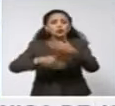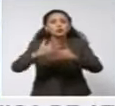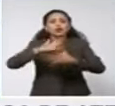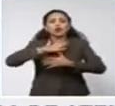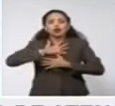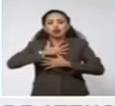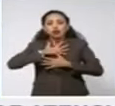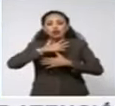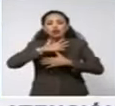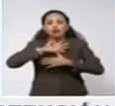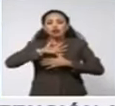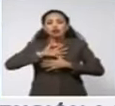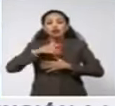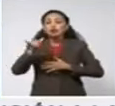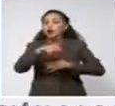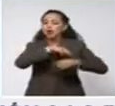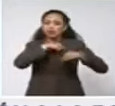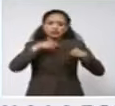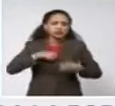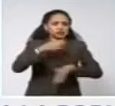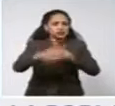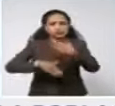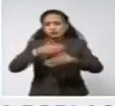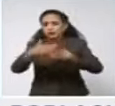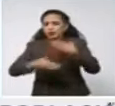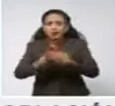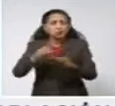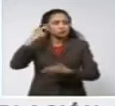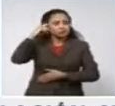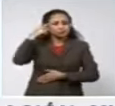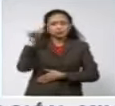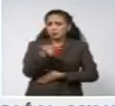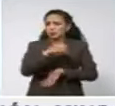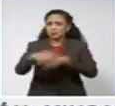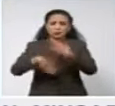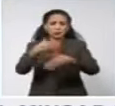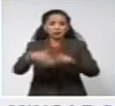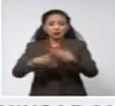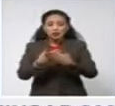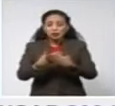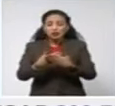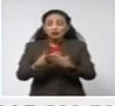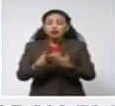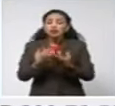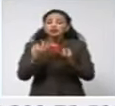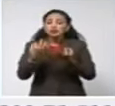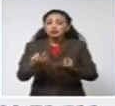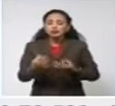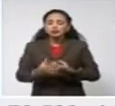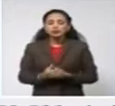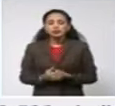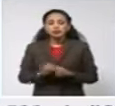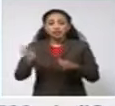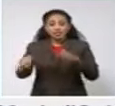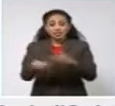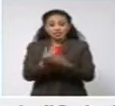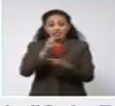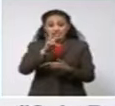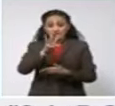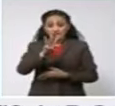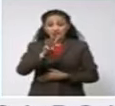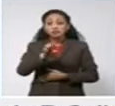cardíacas, neurológicas, metabólicas. Y el día 39 de evolución